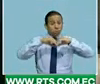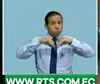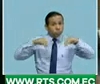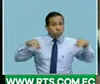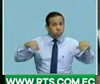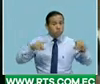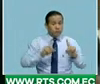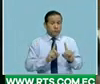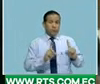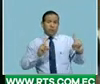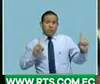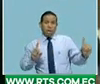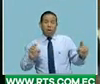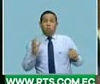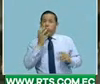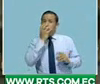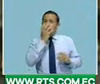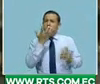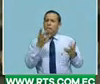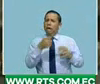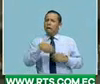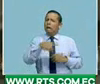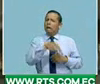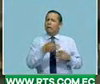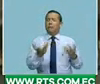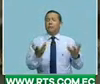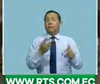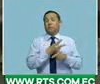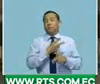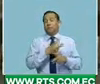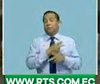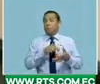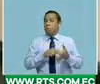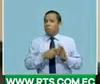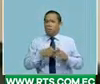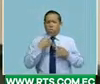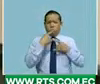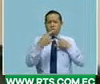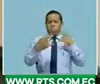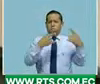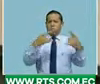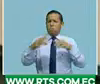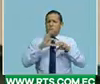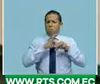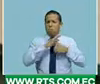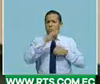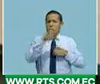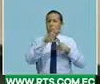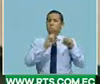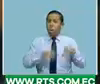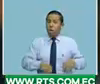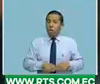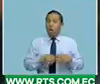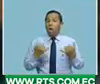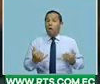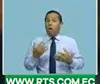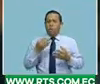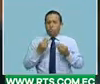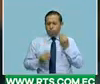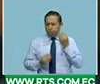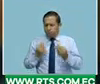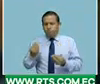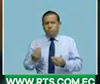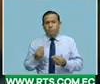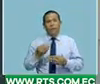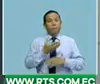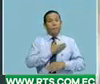de los casos inclusive de la mascarilla. Un potencial riesgo de contagio, dicen. Por ello ya se articulan acciones. Es así que la presidenta del CNE,